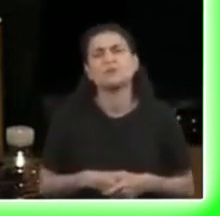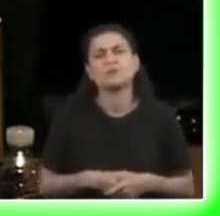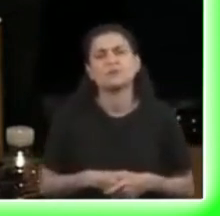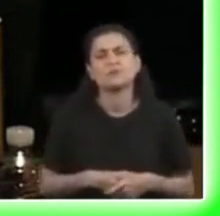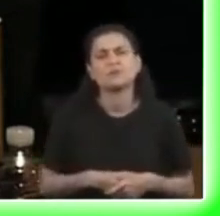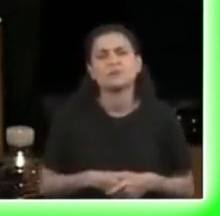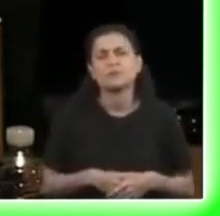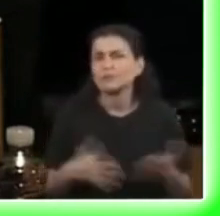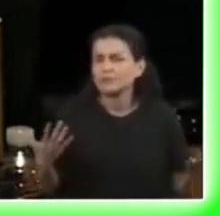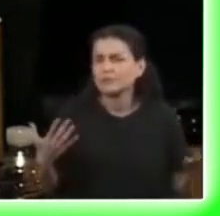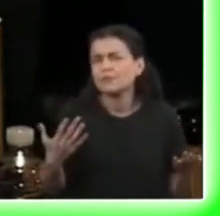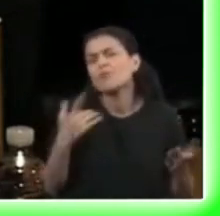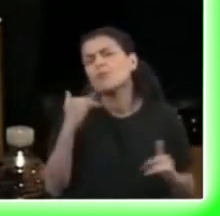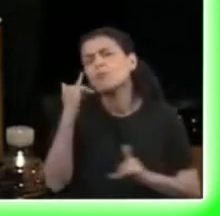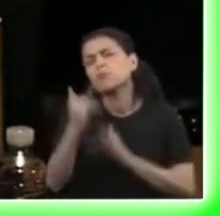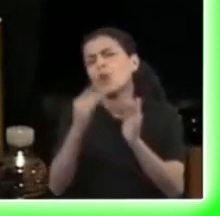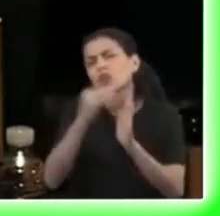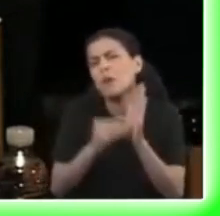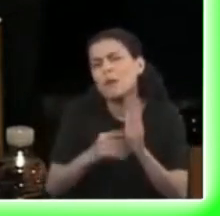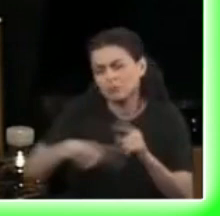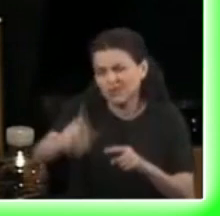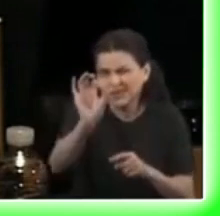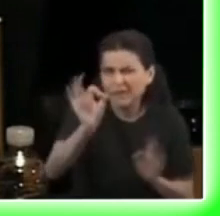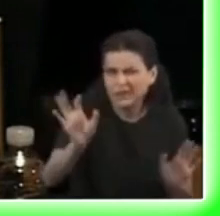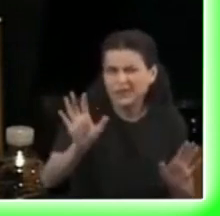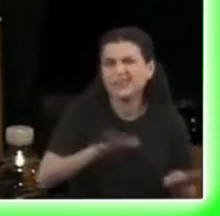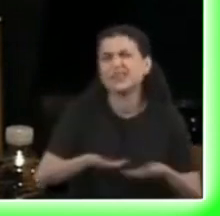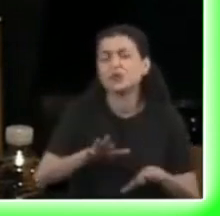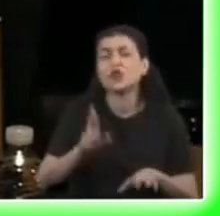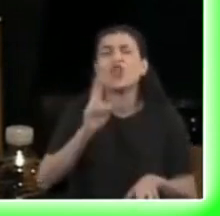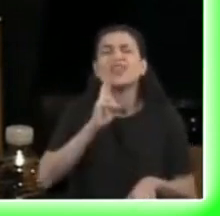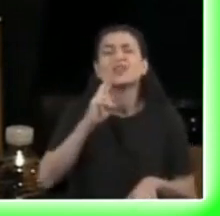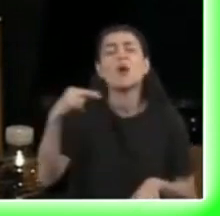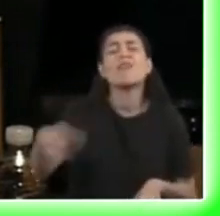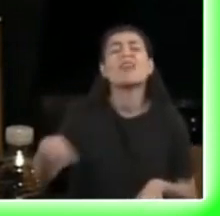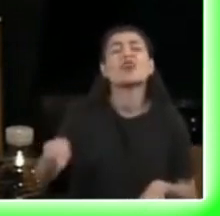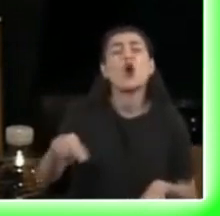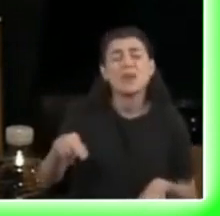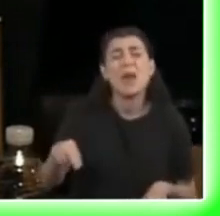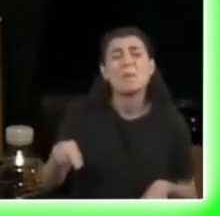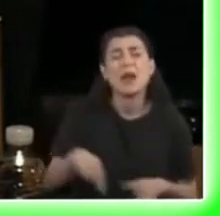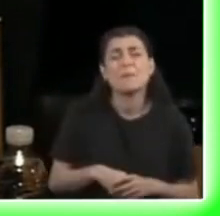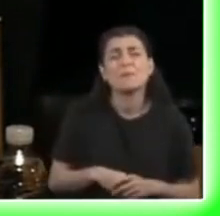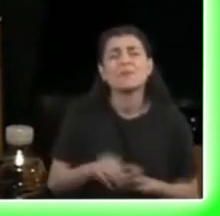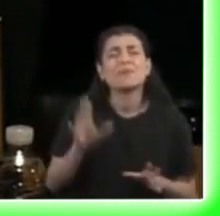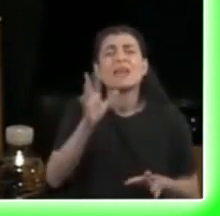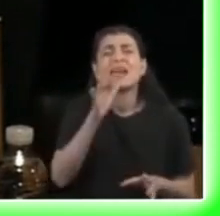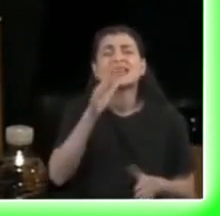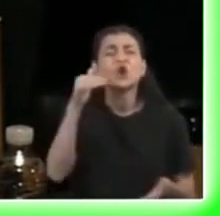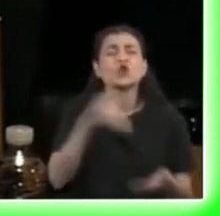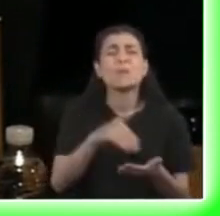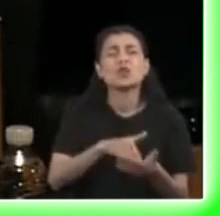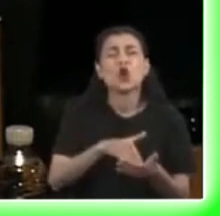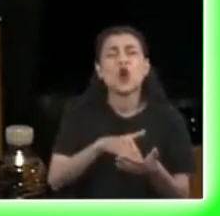Bueno, el resto es historia conocida. El 19 de noviembre, más de 14 millones y